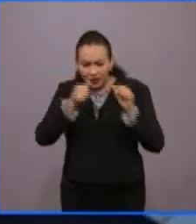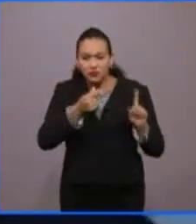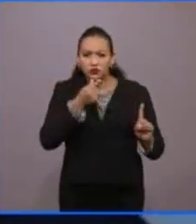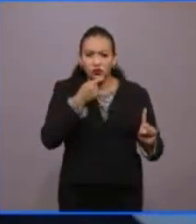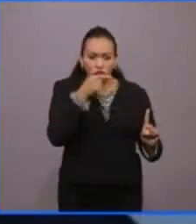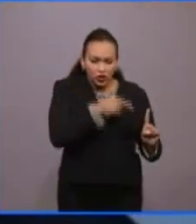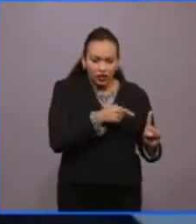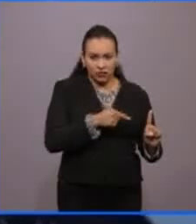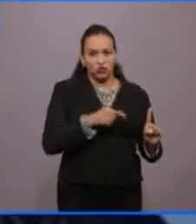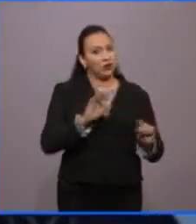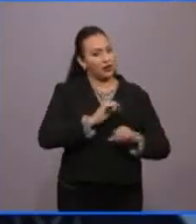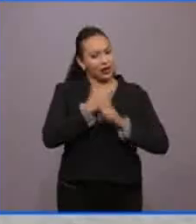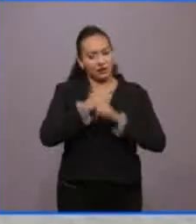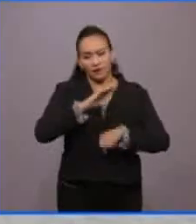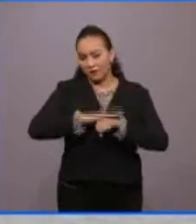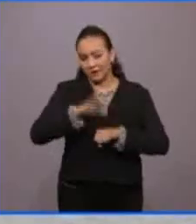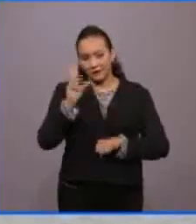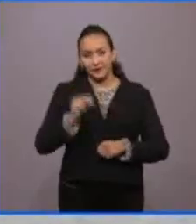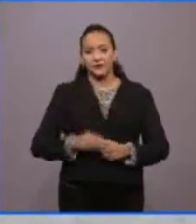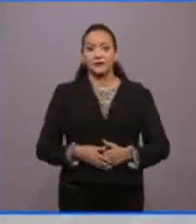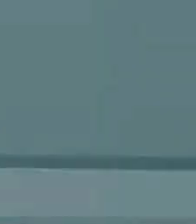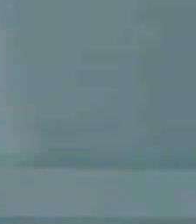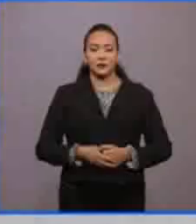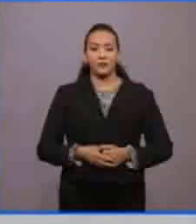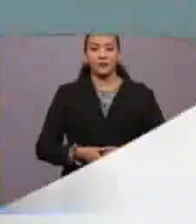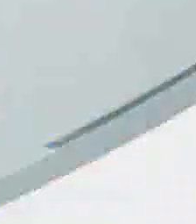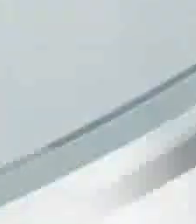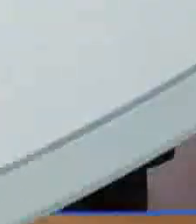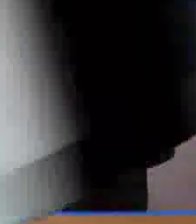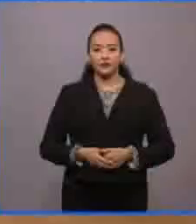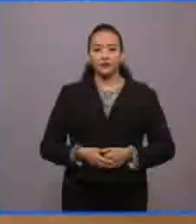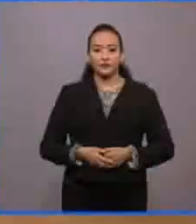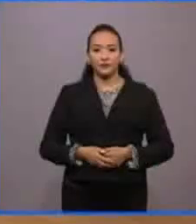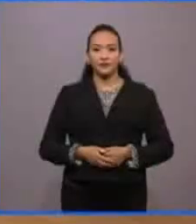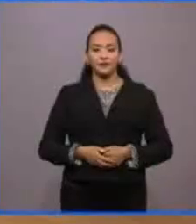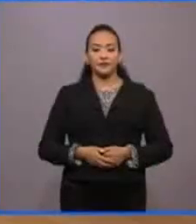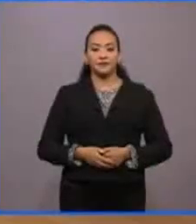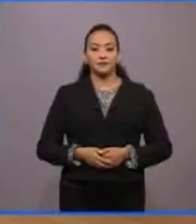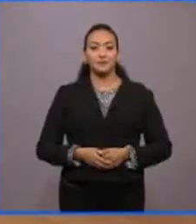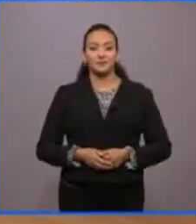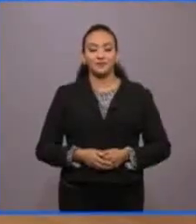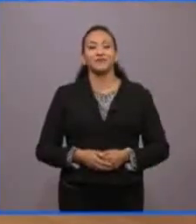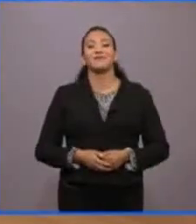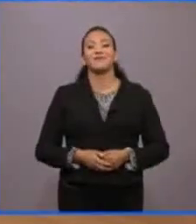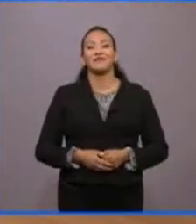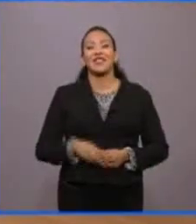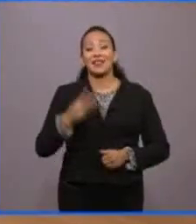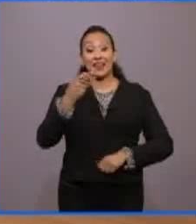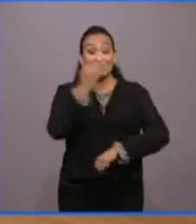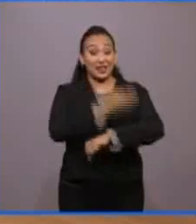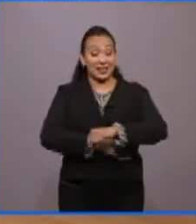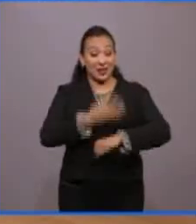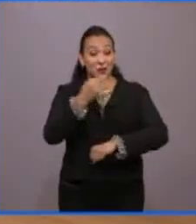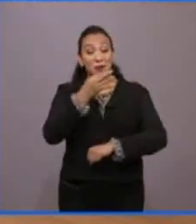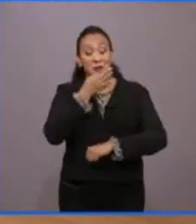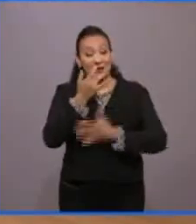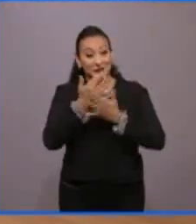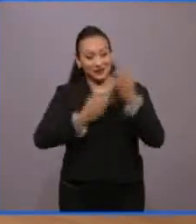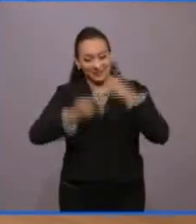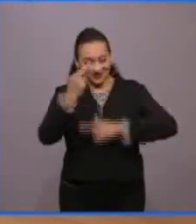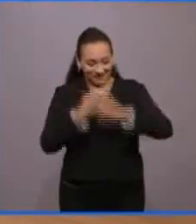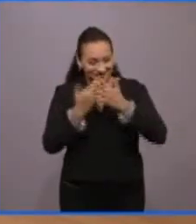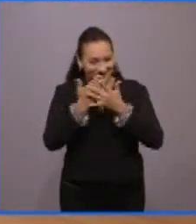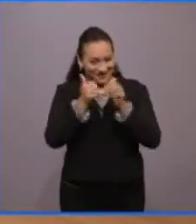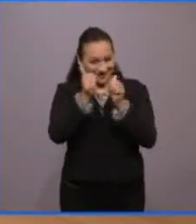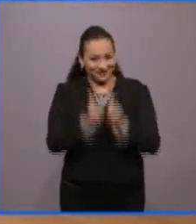impedir su revictimización. Desde la tarde con 9 minutos, momento de hacer una pausa,